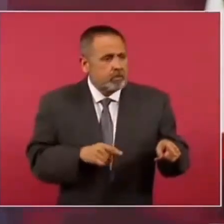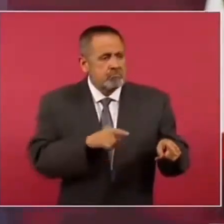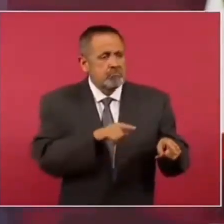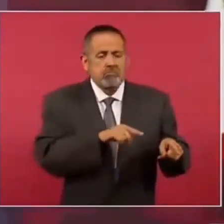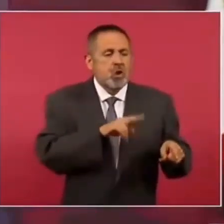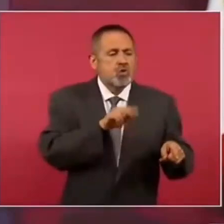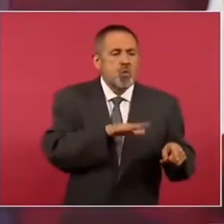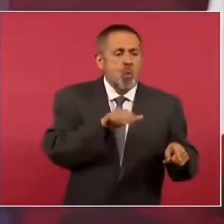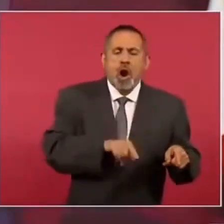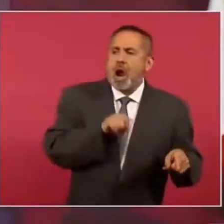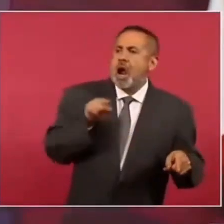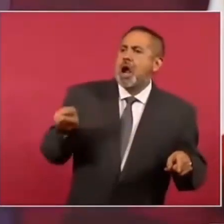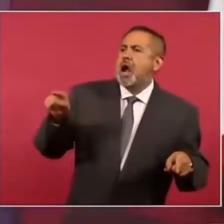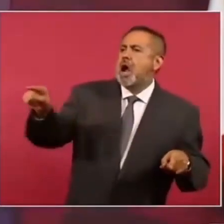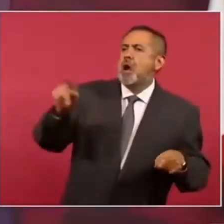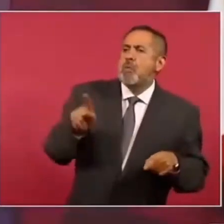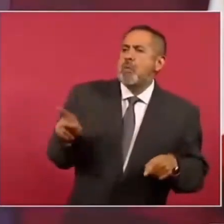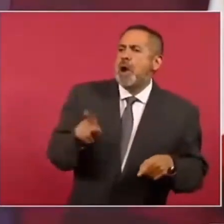pueblos,